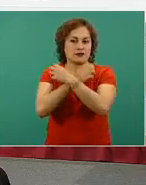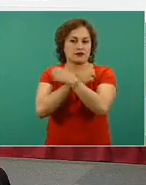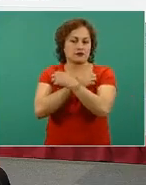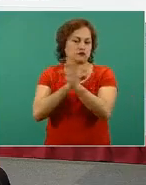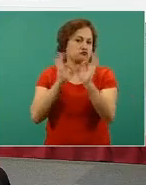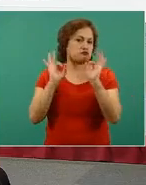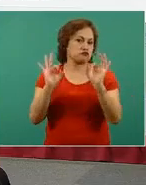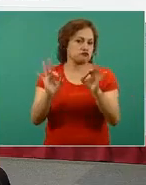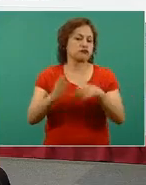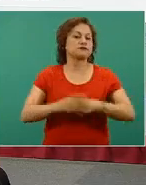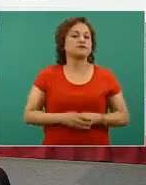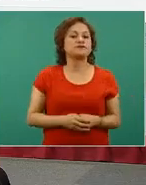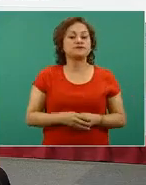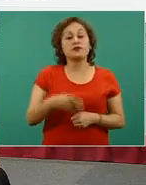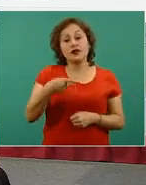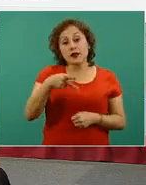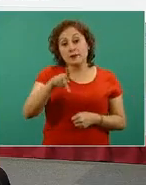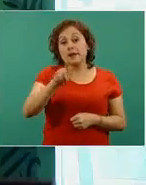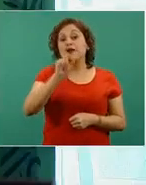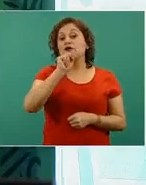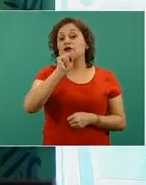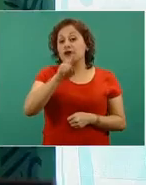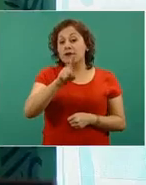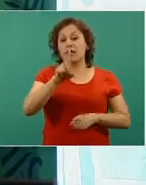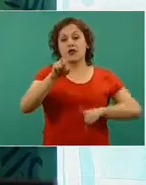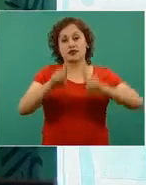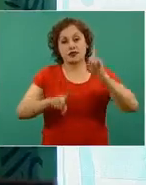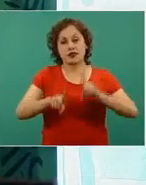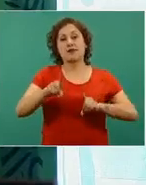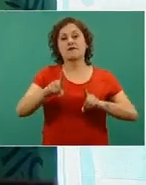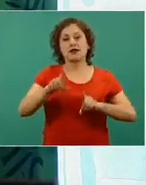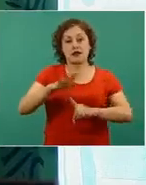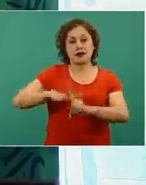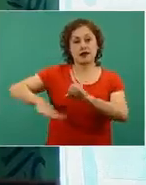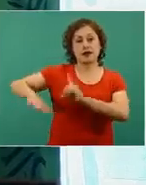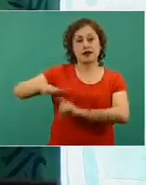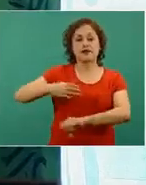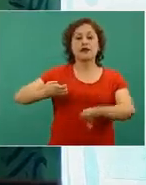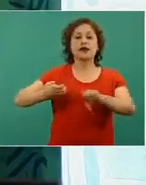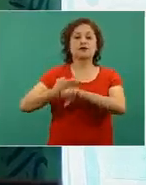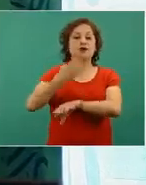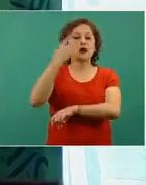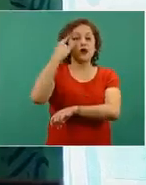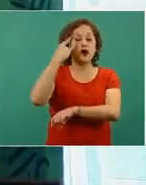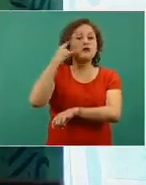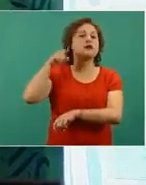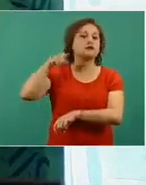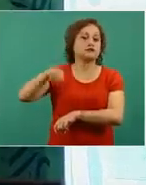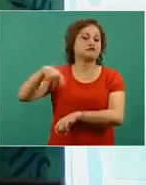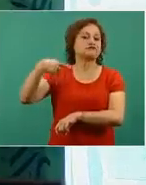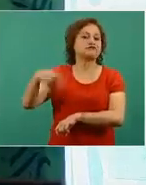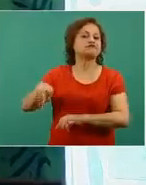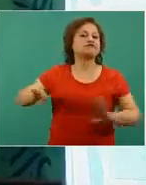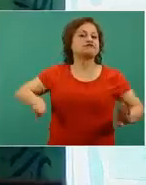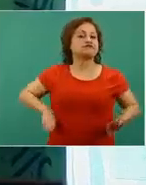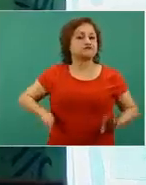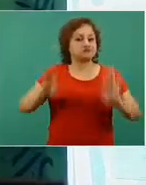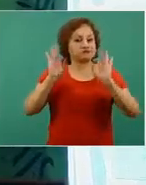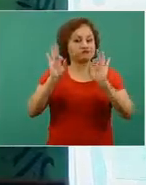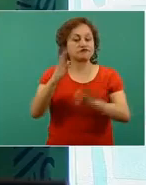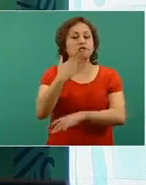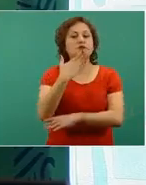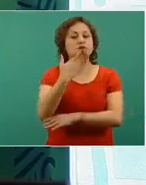Hay otros aspectos que tienen que ver con la geografía y la demografía de Campeche que también son propicios para ello. Entonces, en la próxima